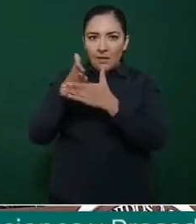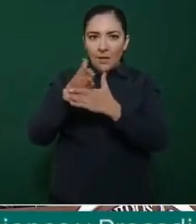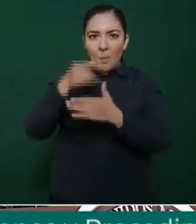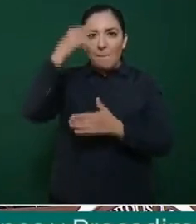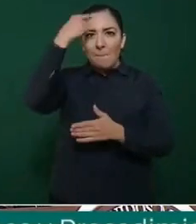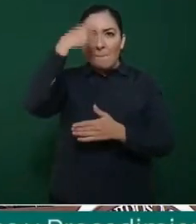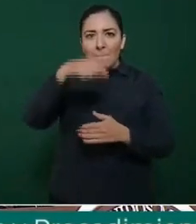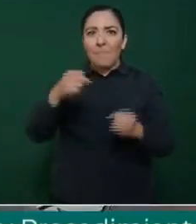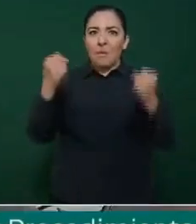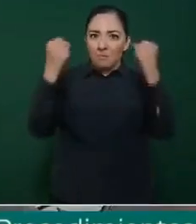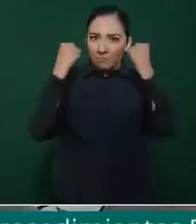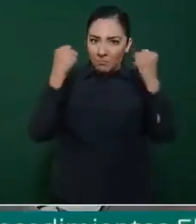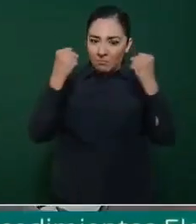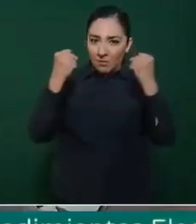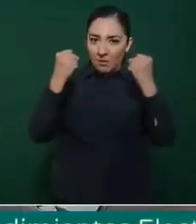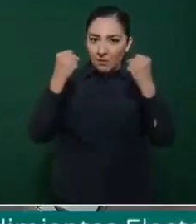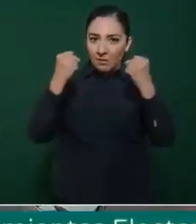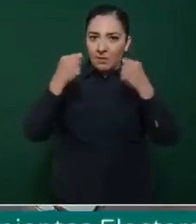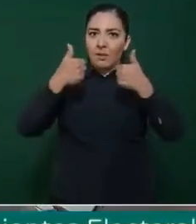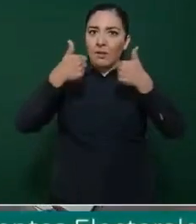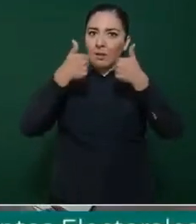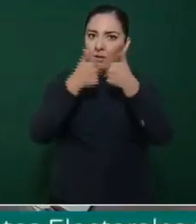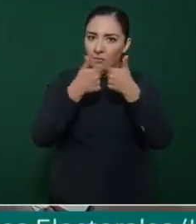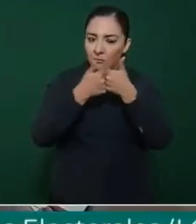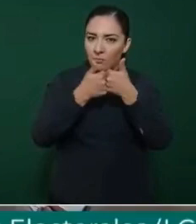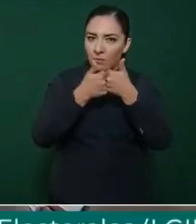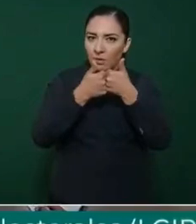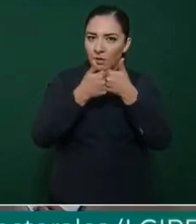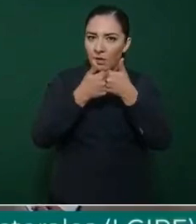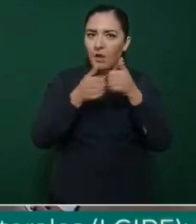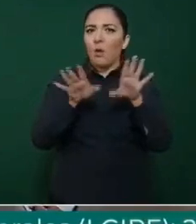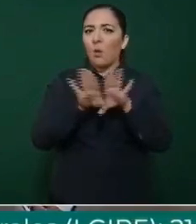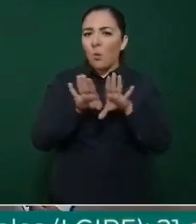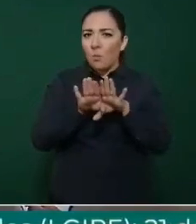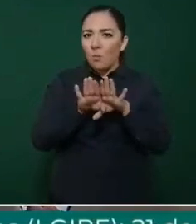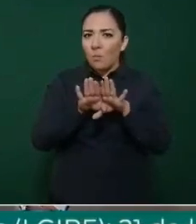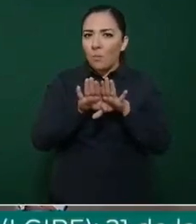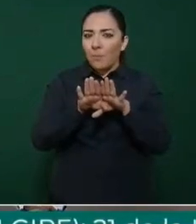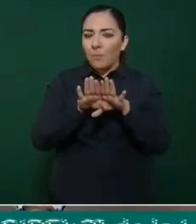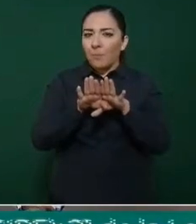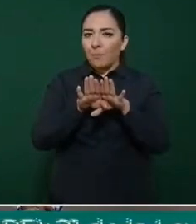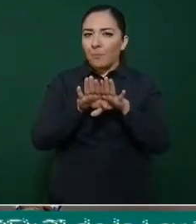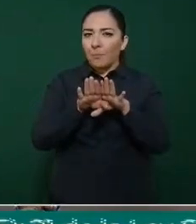las aduanas con la presencia de